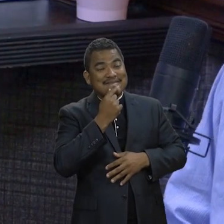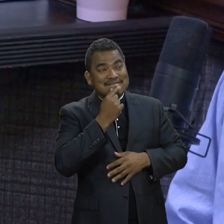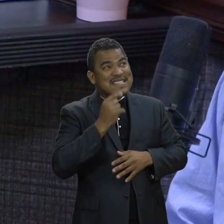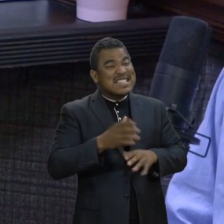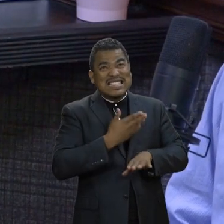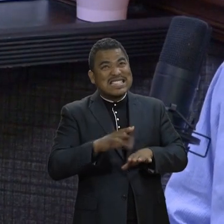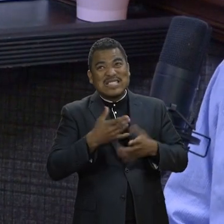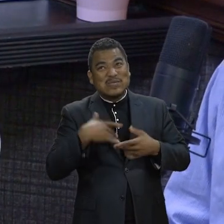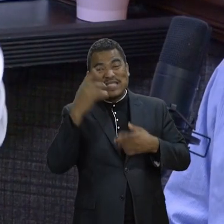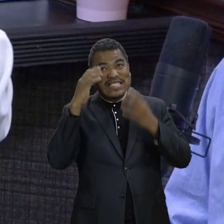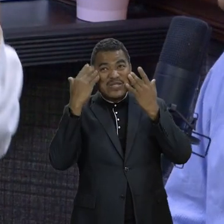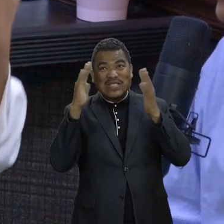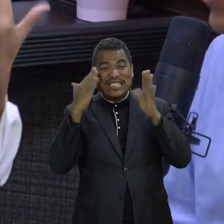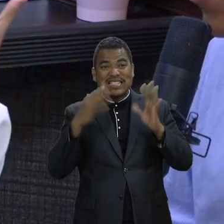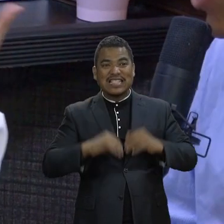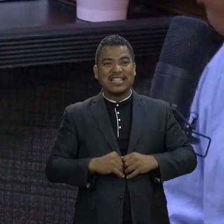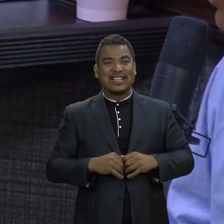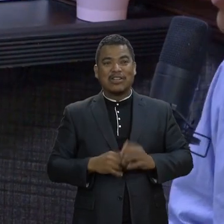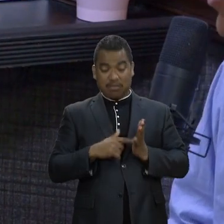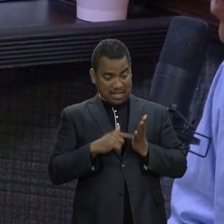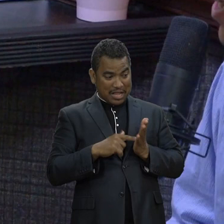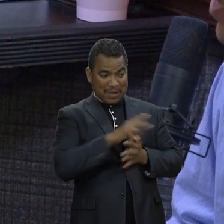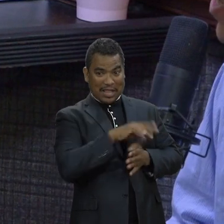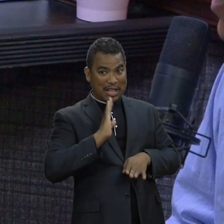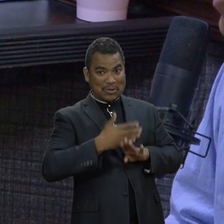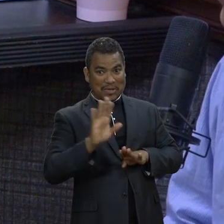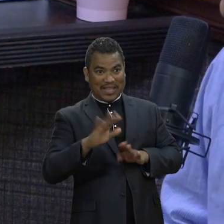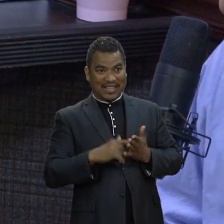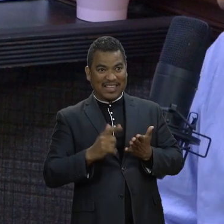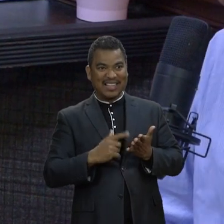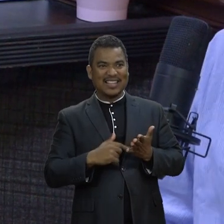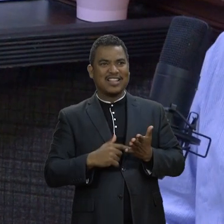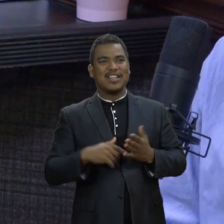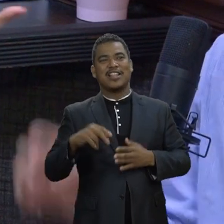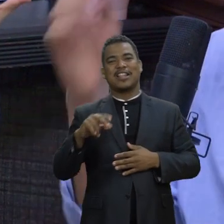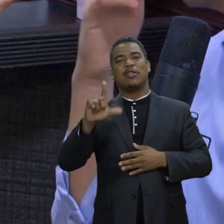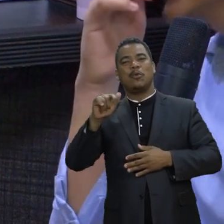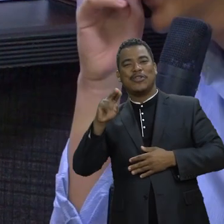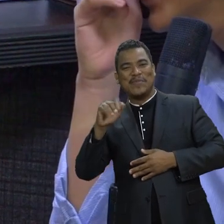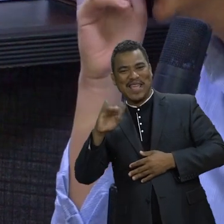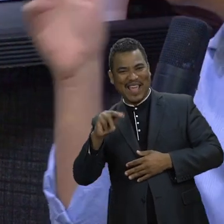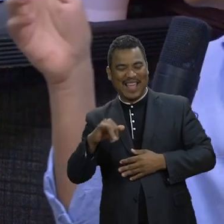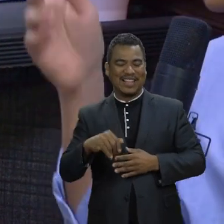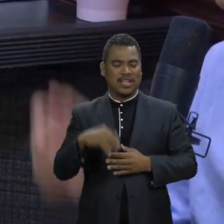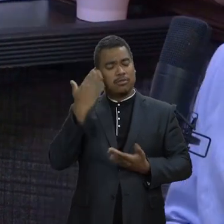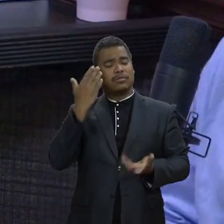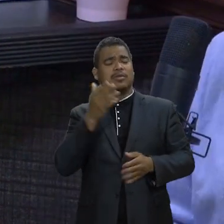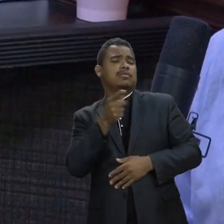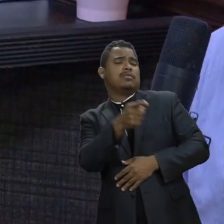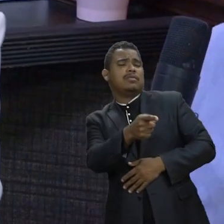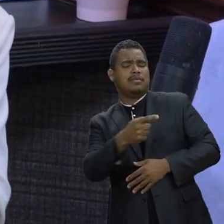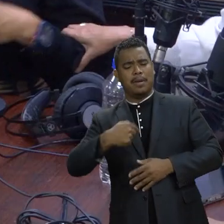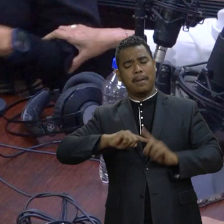te dije que no era buena para eso. Yo no me sé una sola canción. ¿Una del playlist de su hija? Pues Miguel, no sé tú, no sé qué. Ah, no sé tú. Pero yo